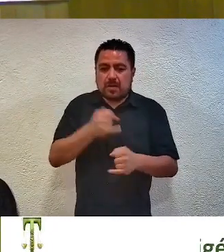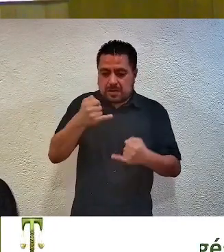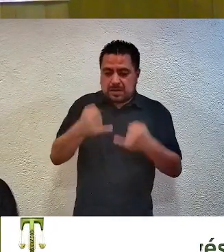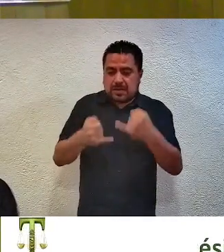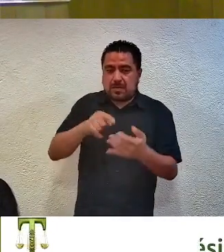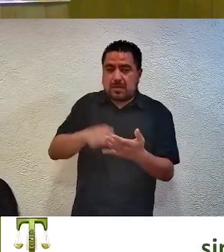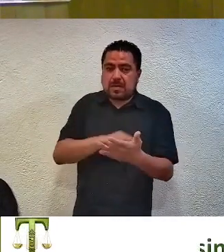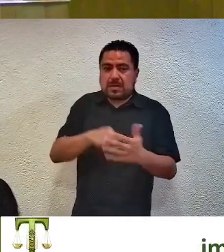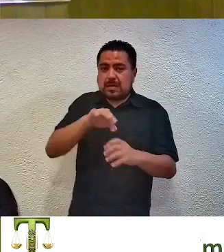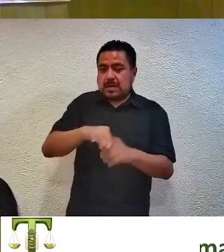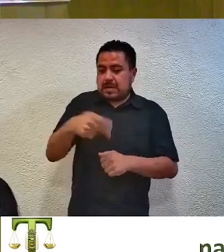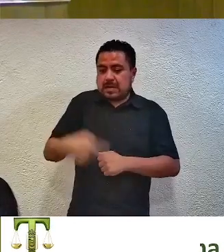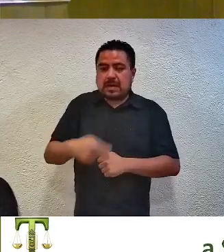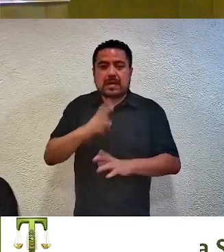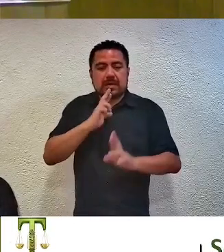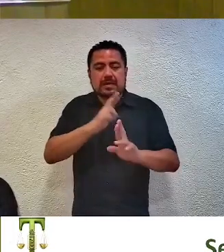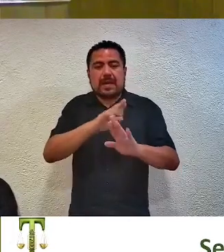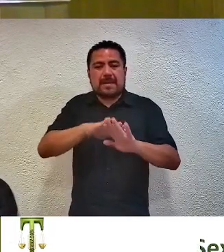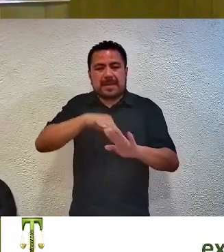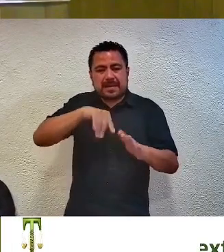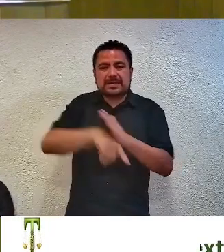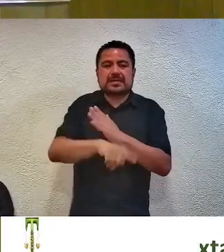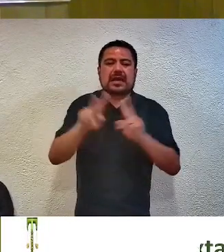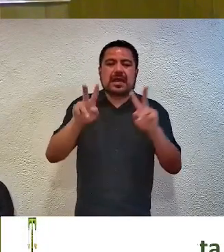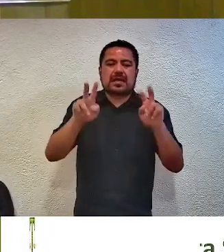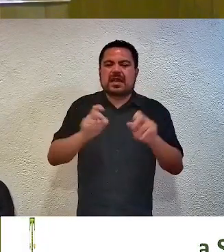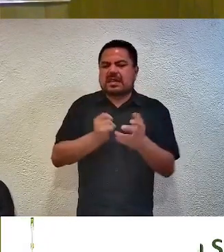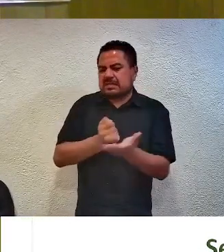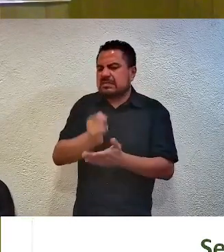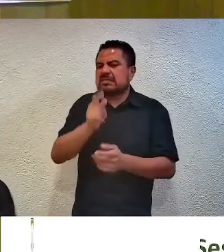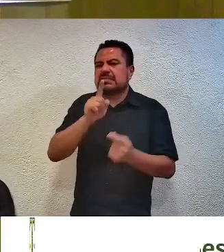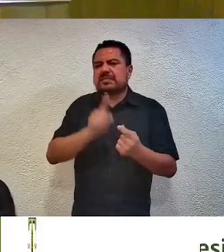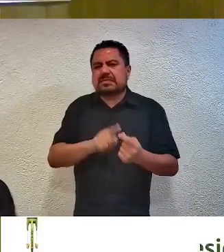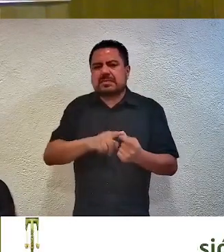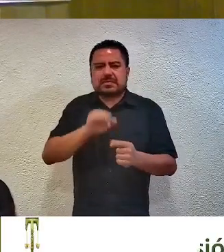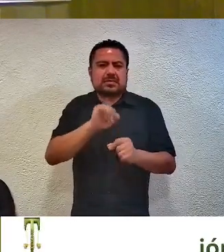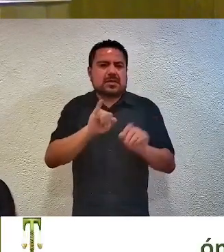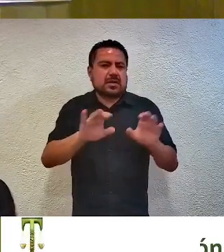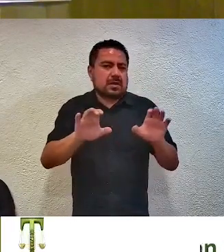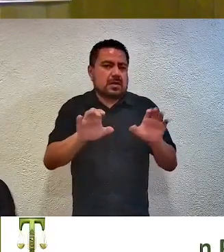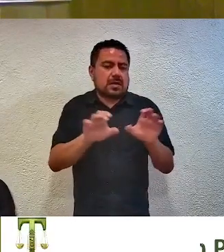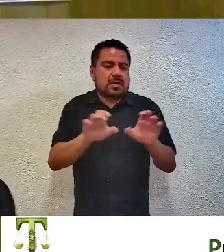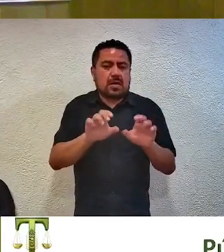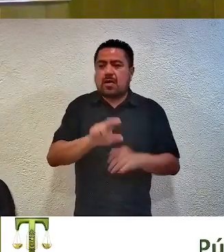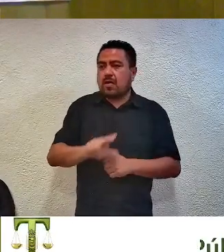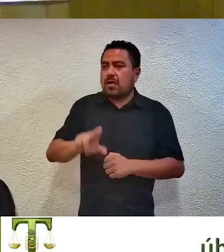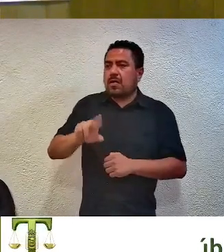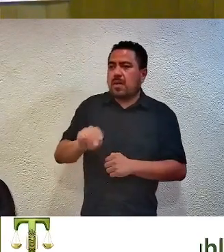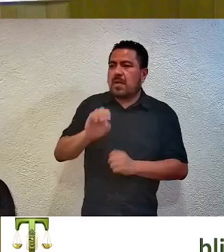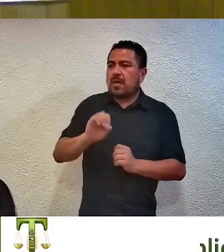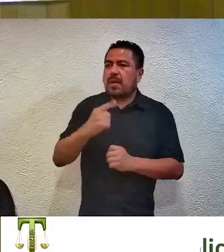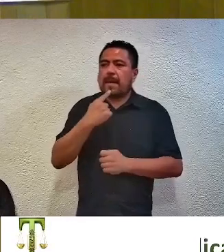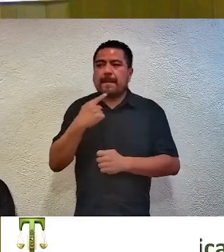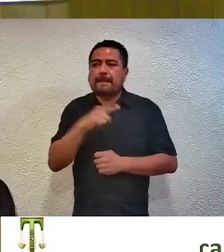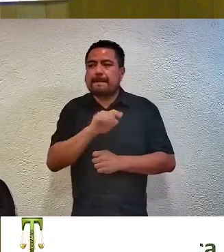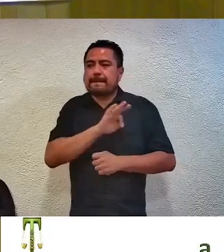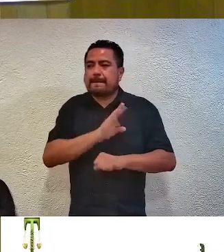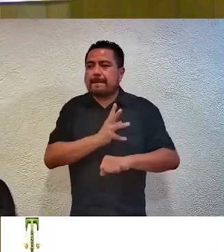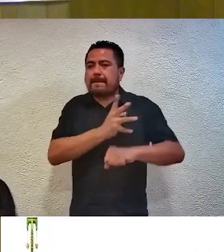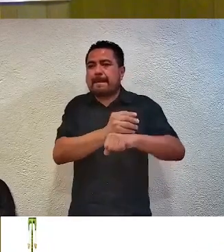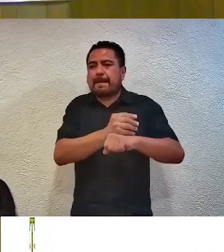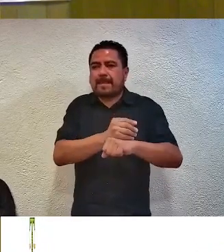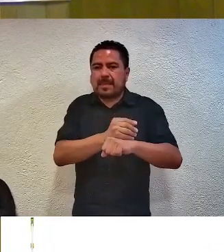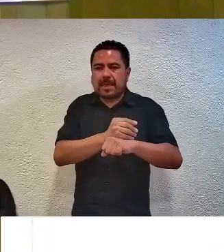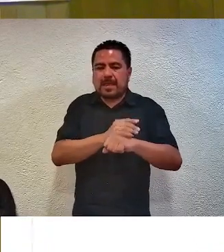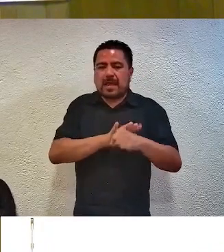Electoral, cuando resuelva de fondo el asunto, quien determine si se acredita o no que los hechos denunciados pudieron configurar violencia